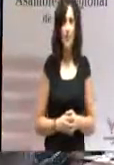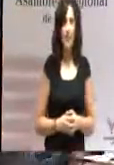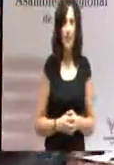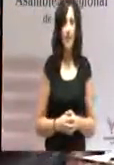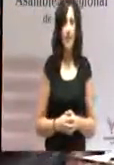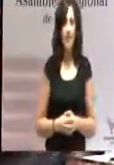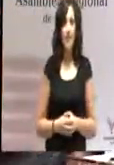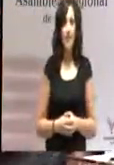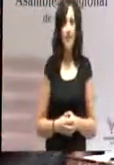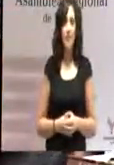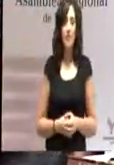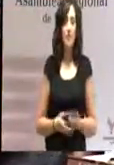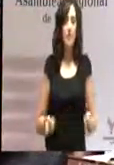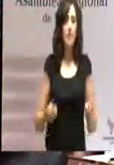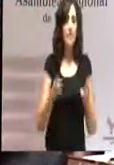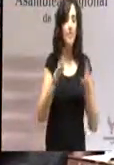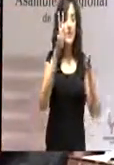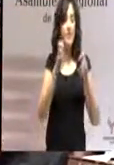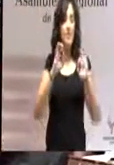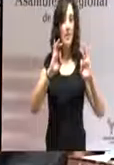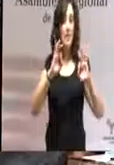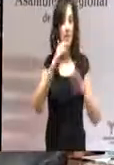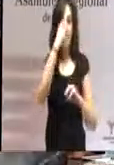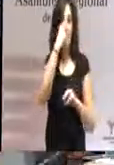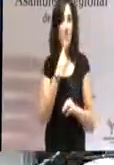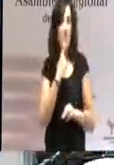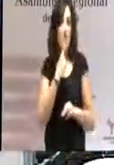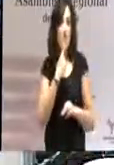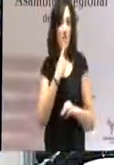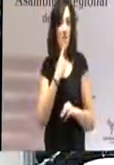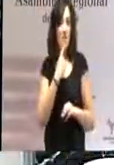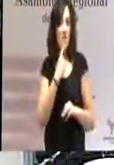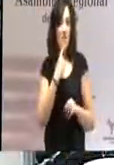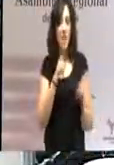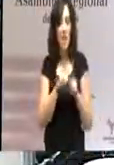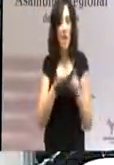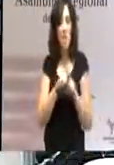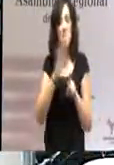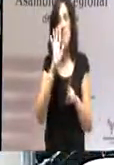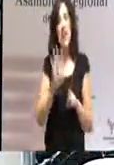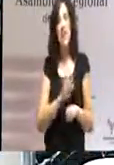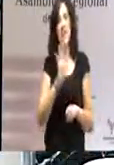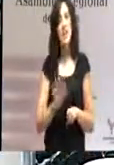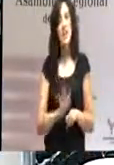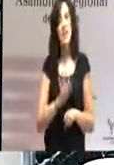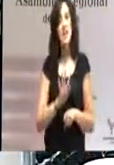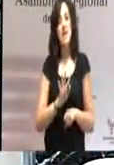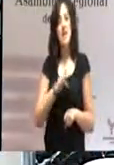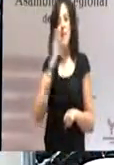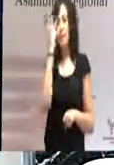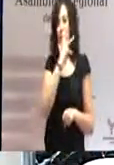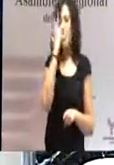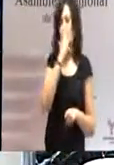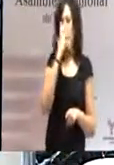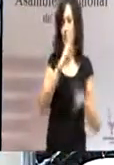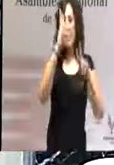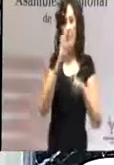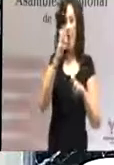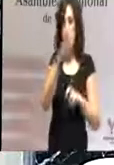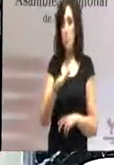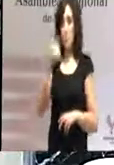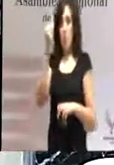Figura a la que se aferra como un clavo ardiendo. Llegó con la sombra de la sospecha de una posible imputación sobre sus